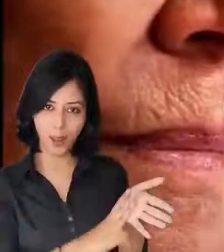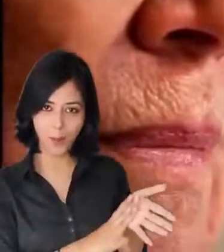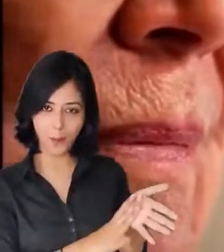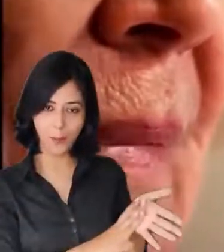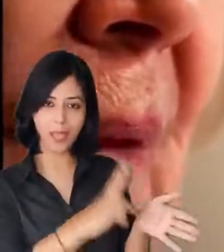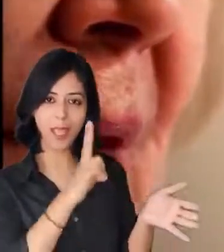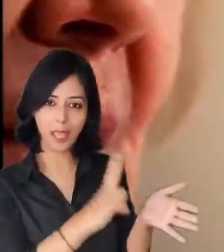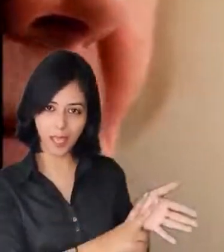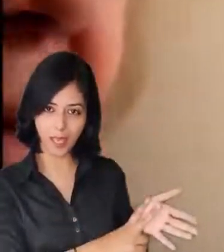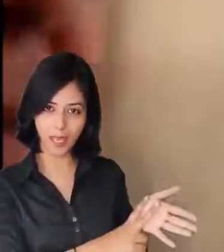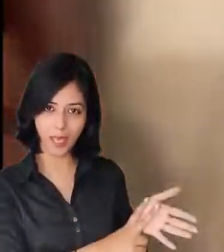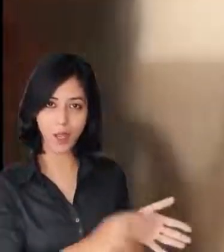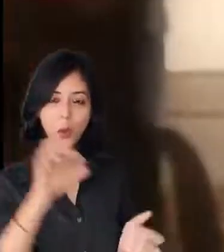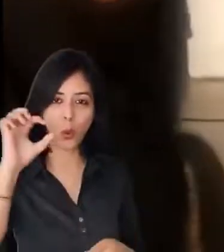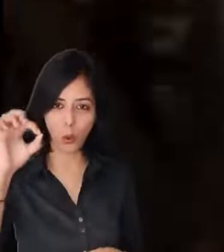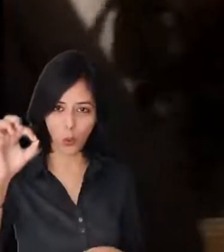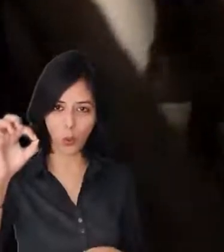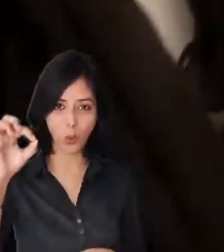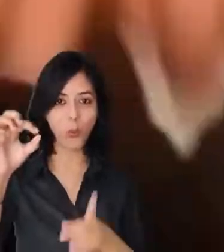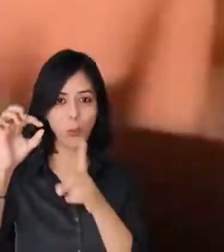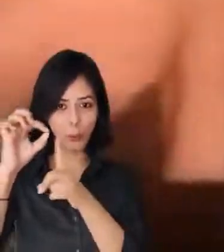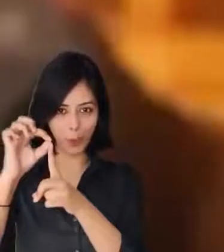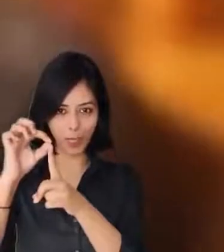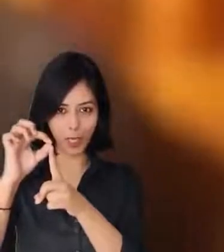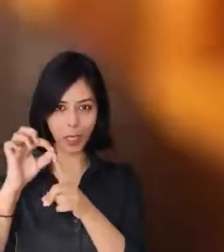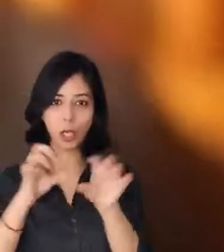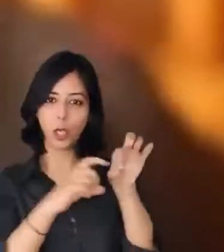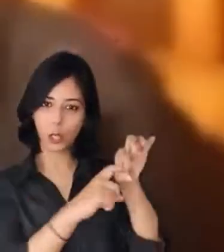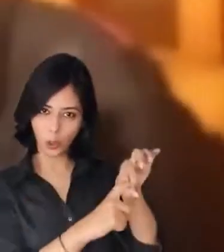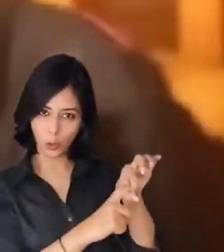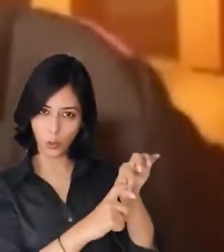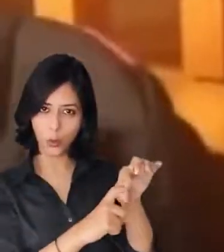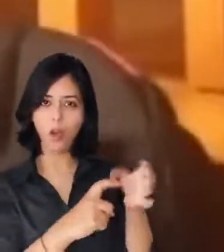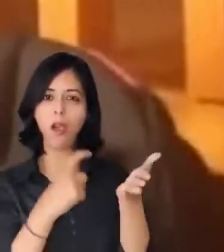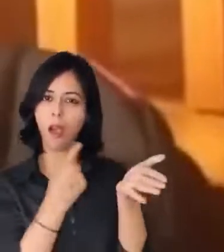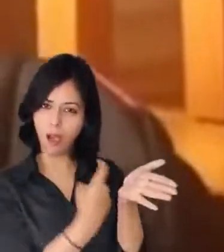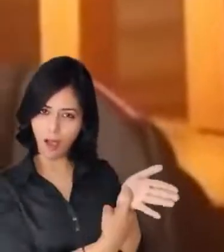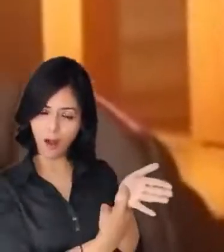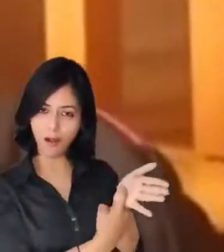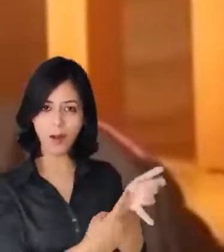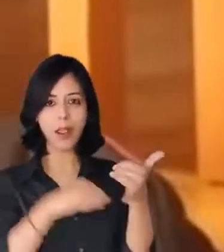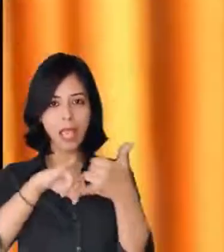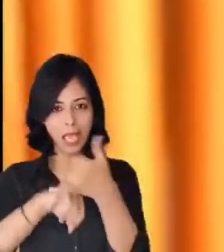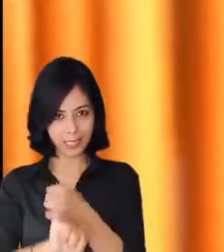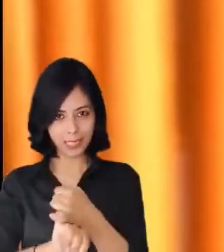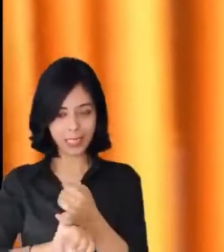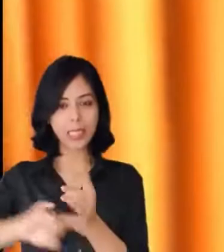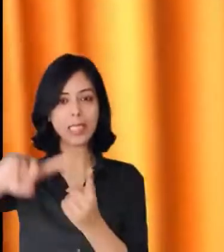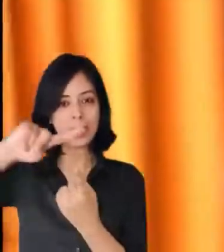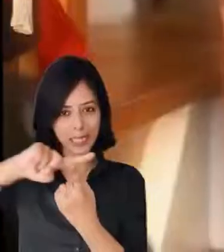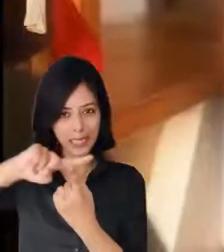Nancy no dejaba de pensar. Esa mañana, la joven, que siempre estaba alegre, parecía